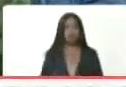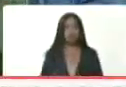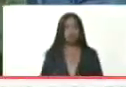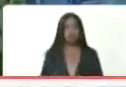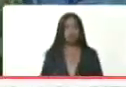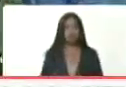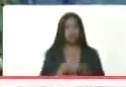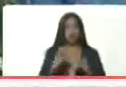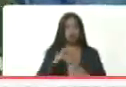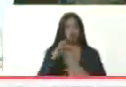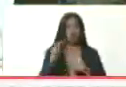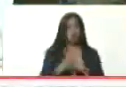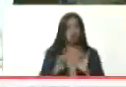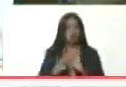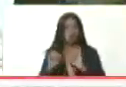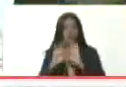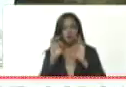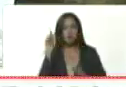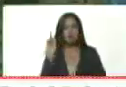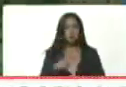todos los elementos